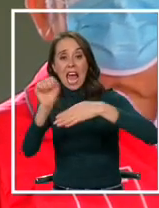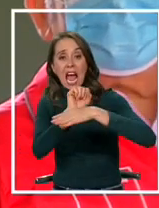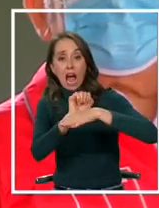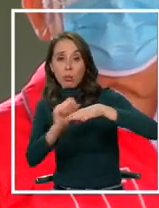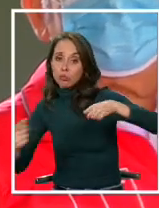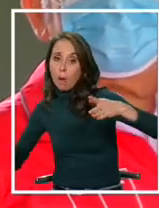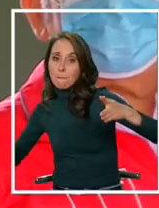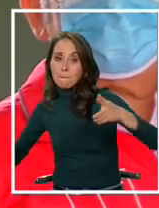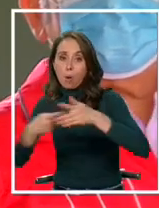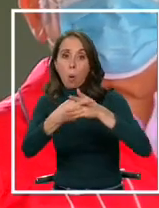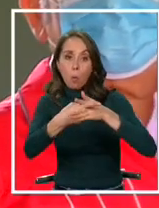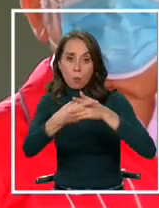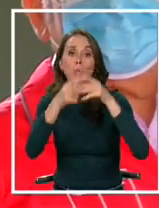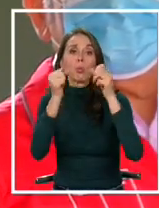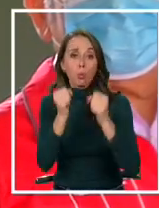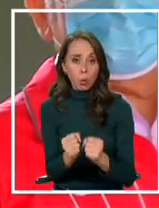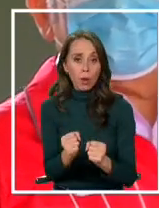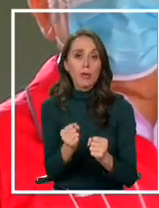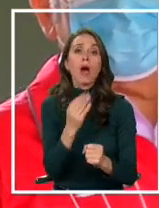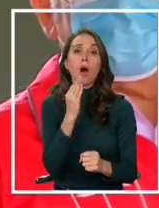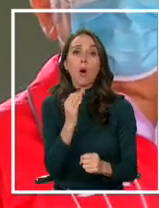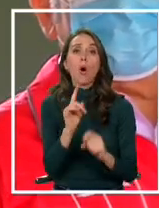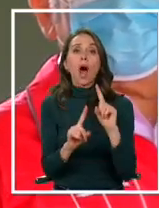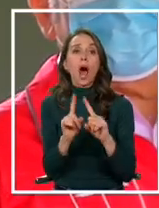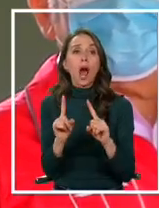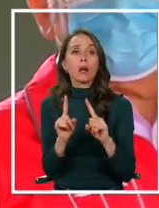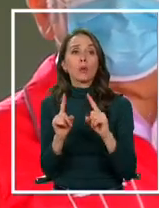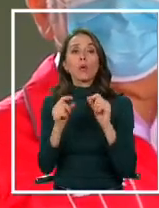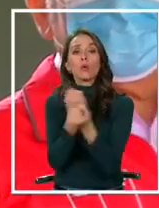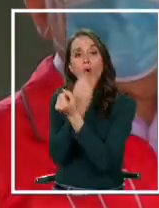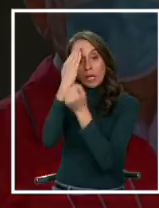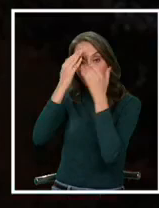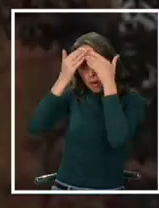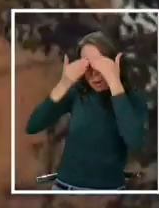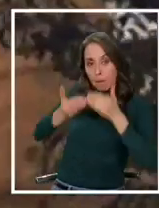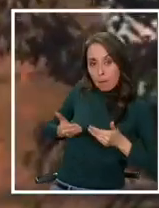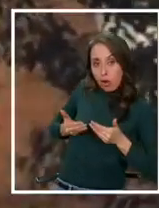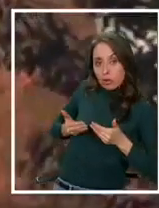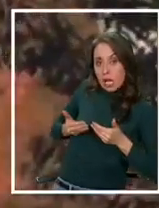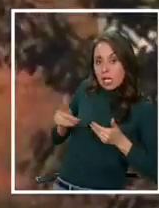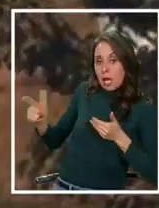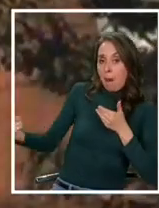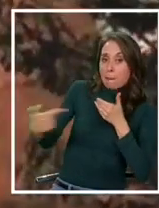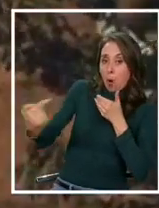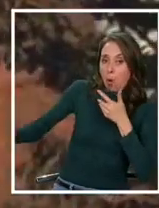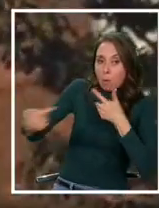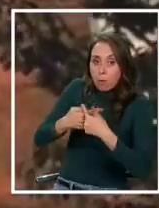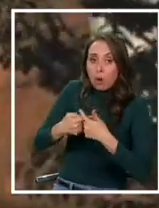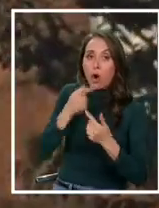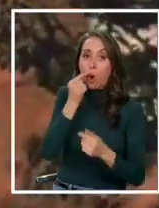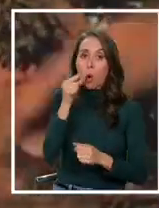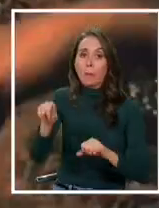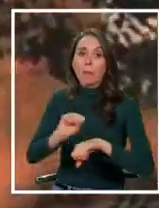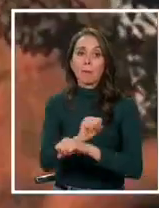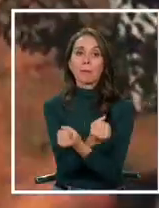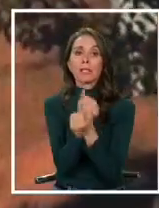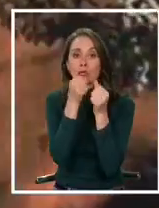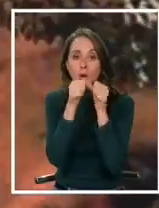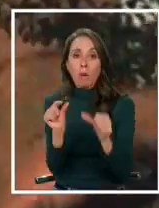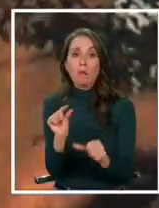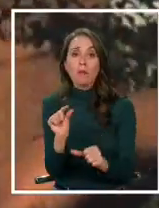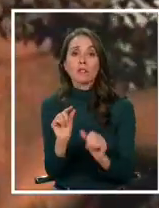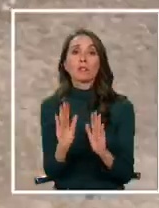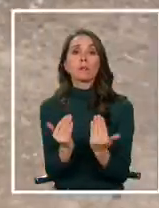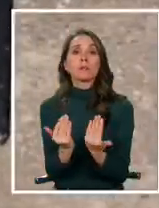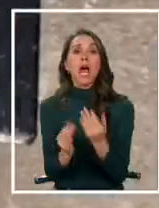vehículo inclusive algunos elementos de protección de carabineros actualmente se encuentra en prisión preventiva a la espera del